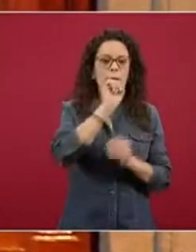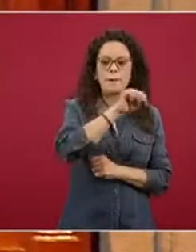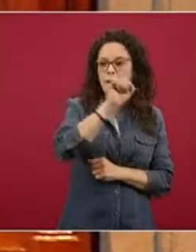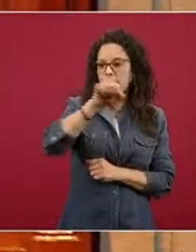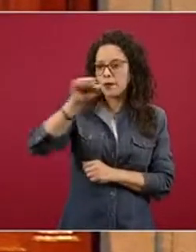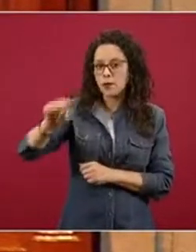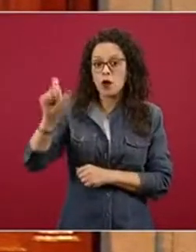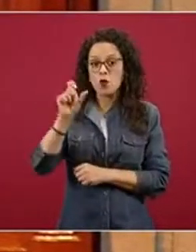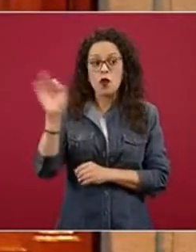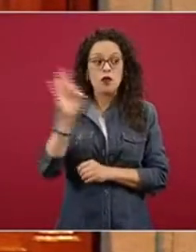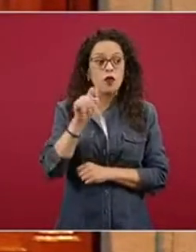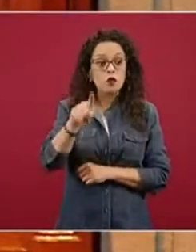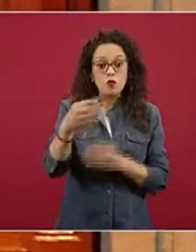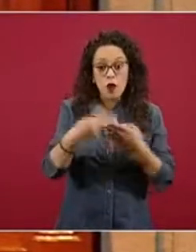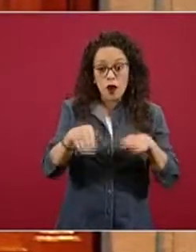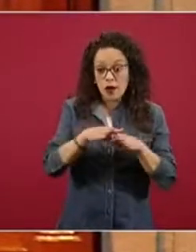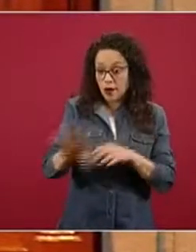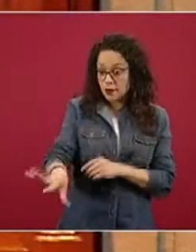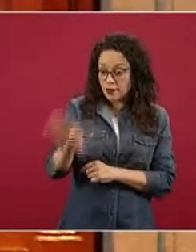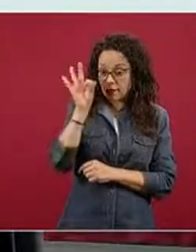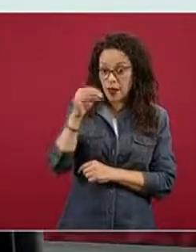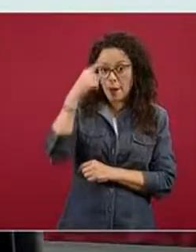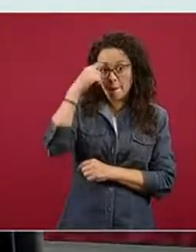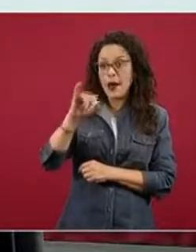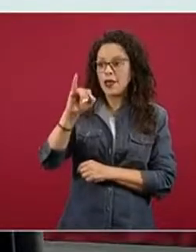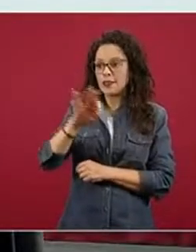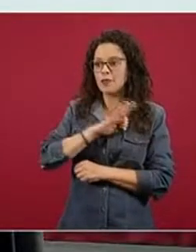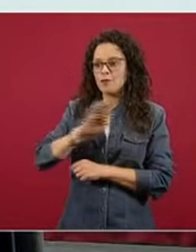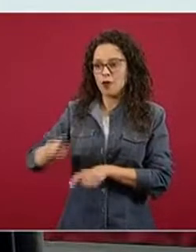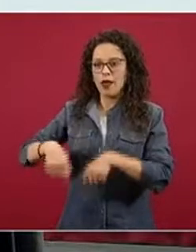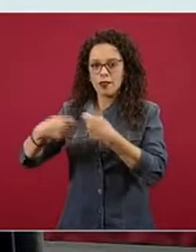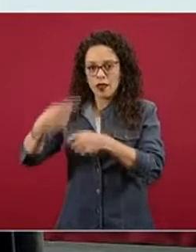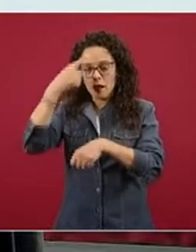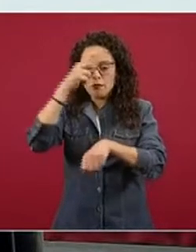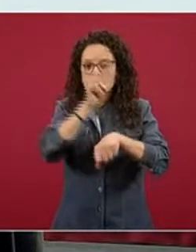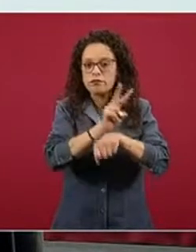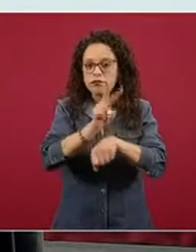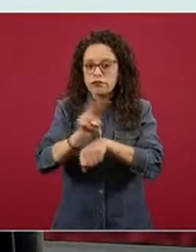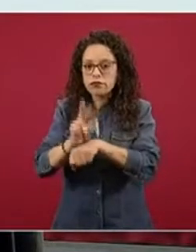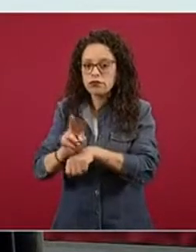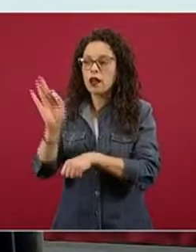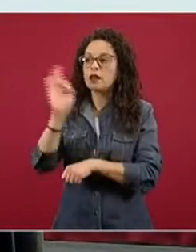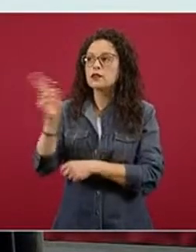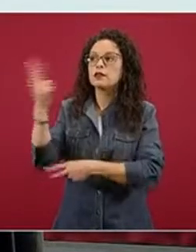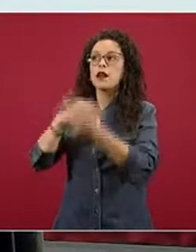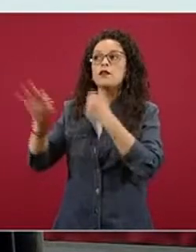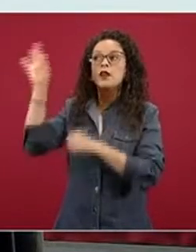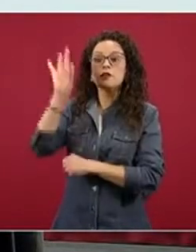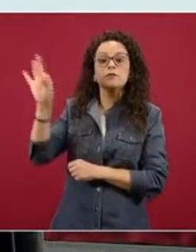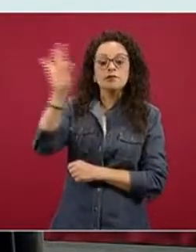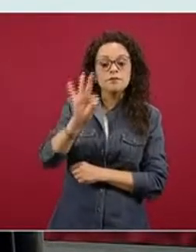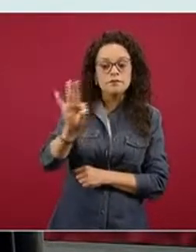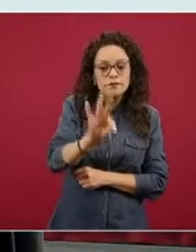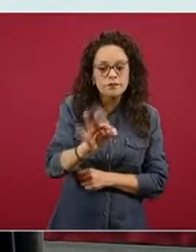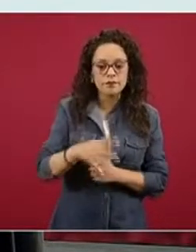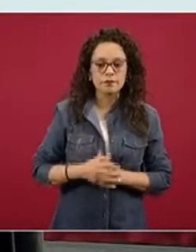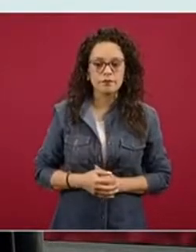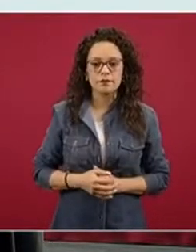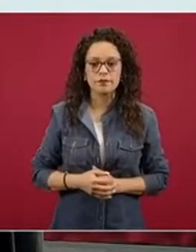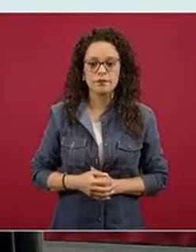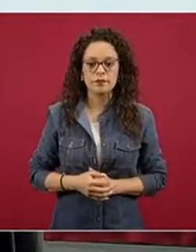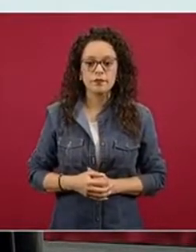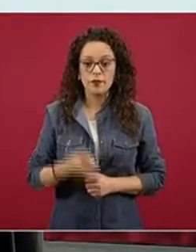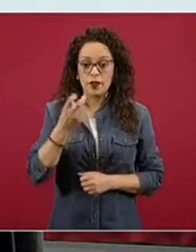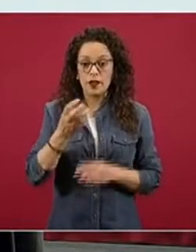sea seleccionada para colocar una ovitrampa para monitorizar vectores. Esto es importante que lo sepan porque es una